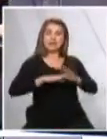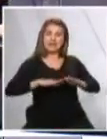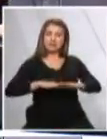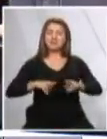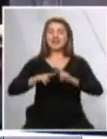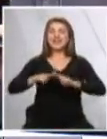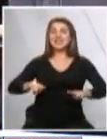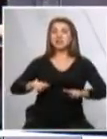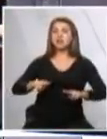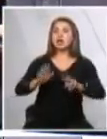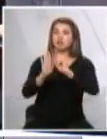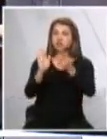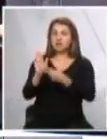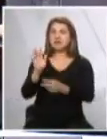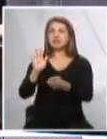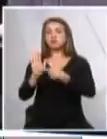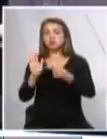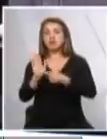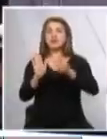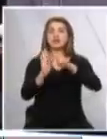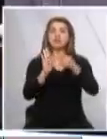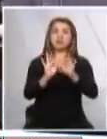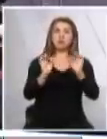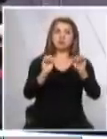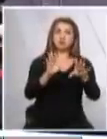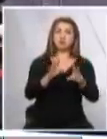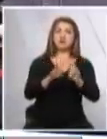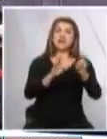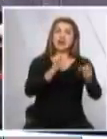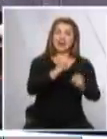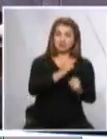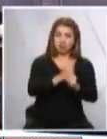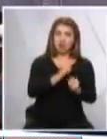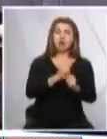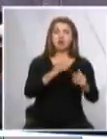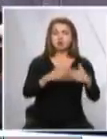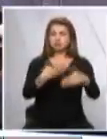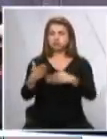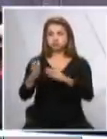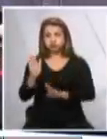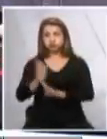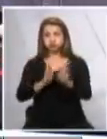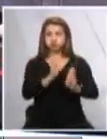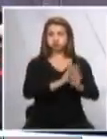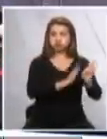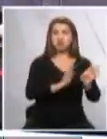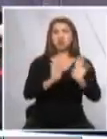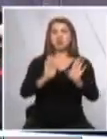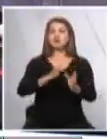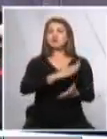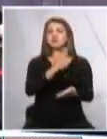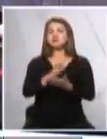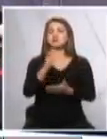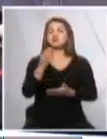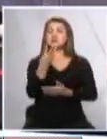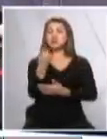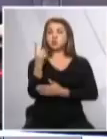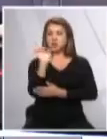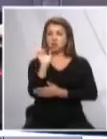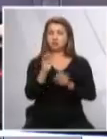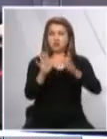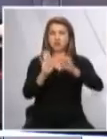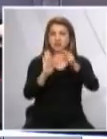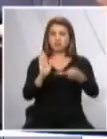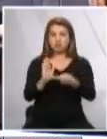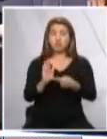reforma tributaria, está la reforma educacional, está la reforma laboral, se está llevando adelante. No tengamos, terminamos el 31 de enero con grandes